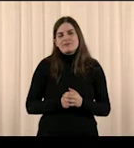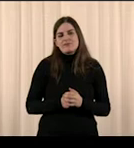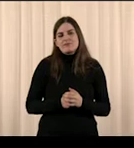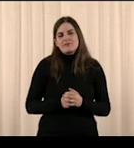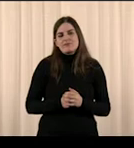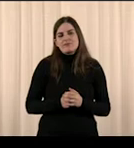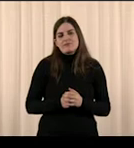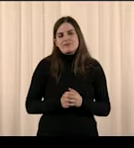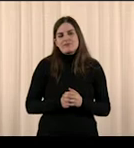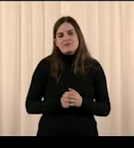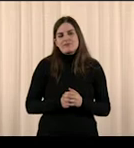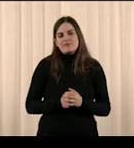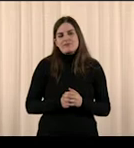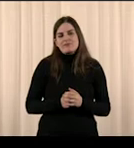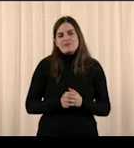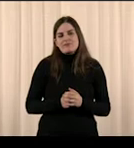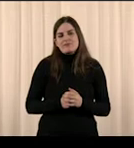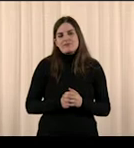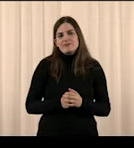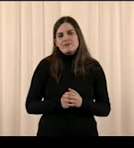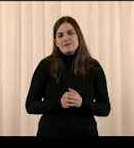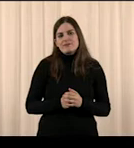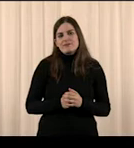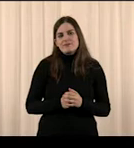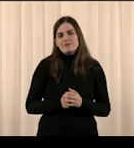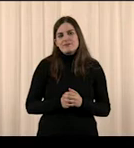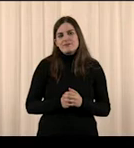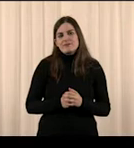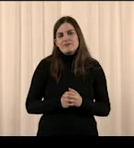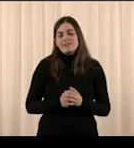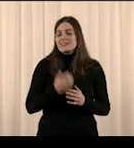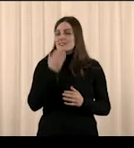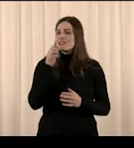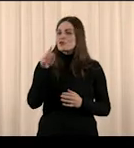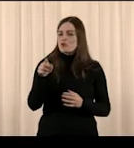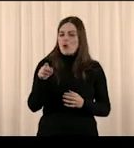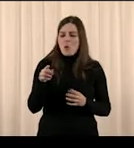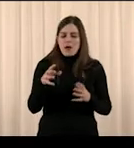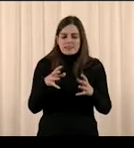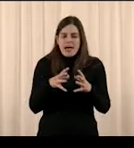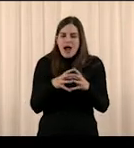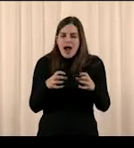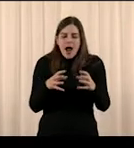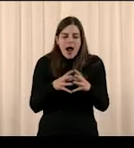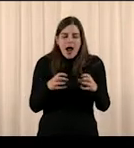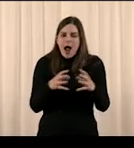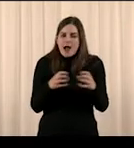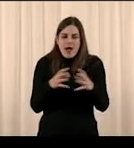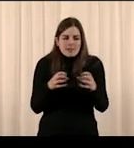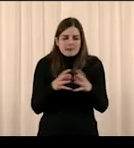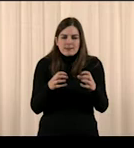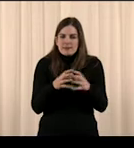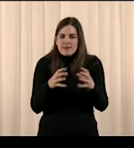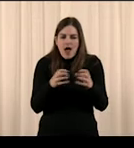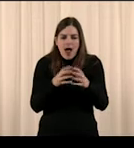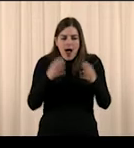that, cuando empiezas wow, a atender ese deseo, dynamics, esa misma of that dinámica